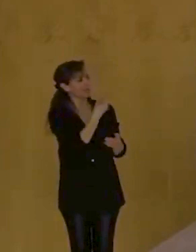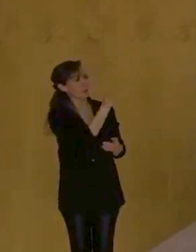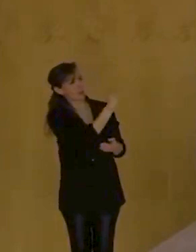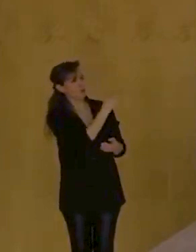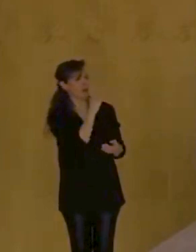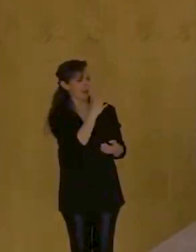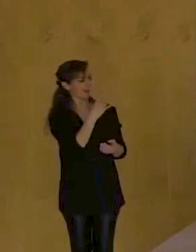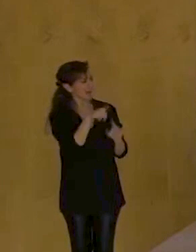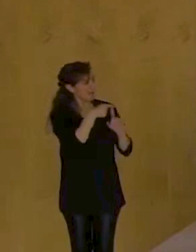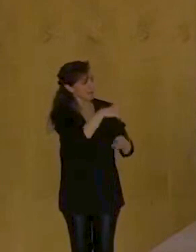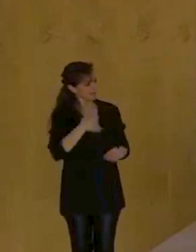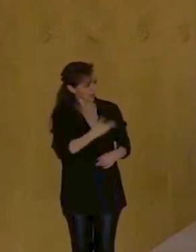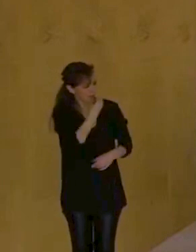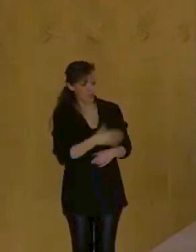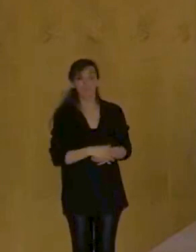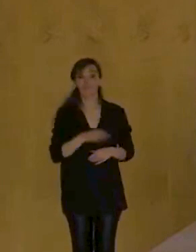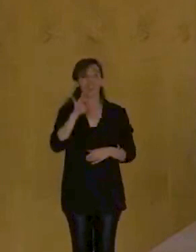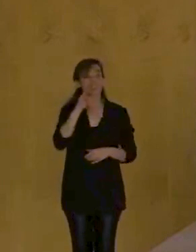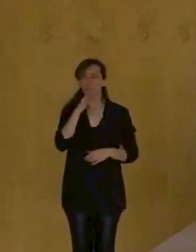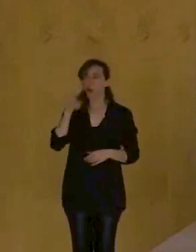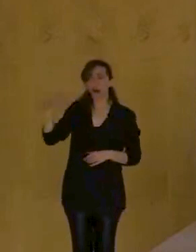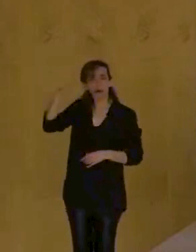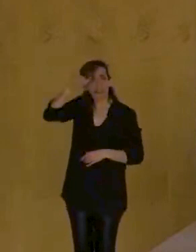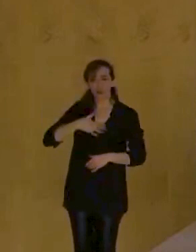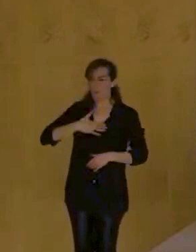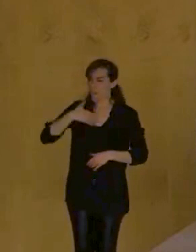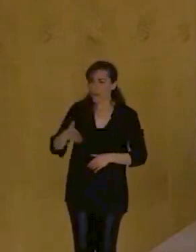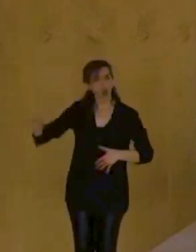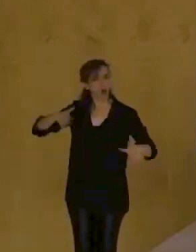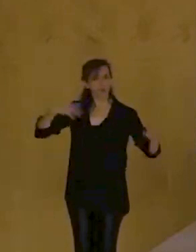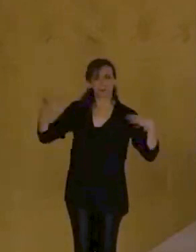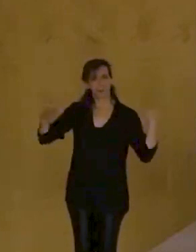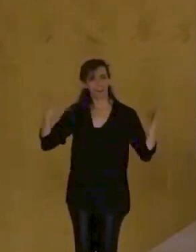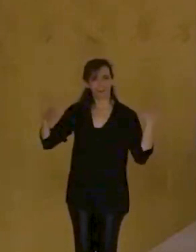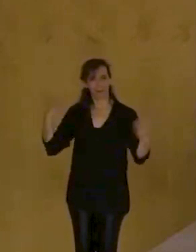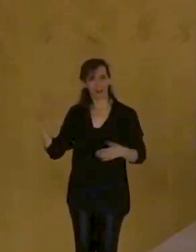Porque es muy, muy majo, es muy pacífico.